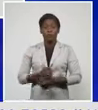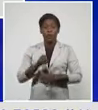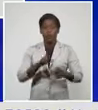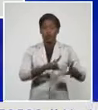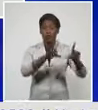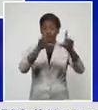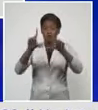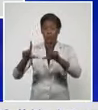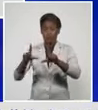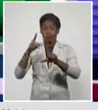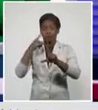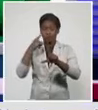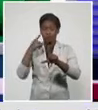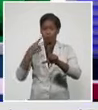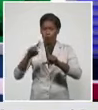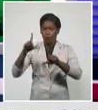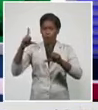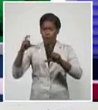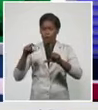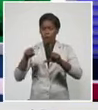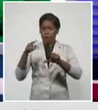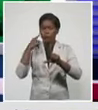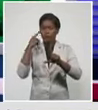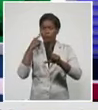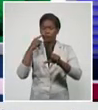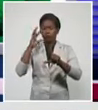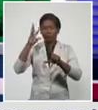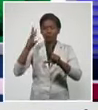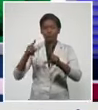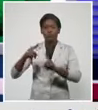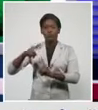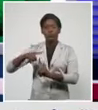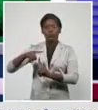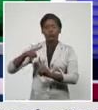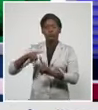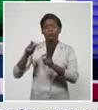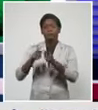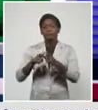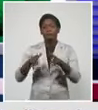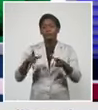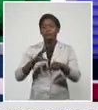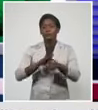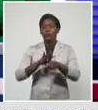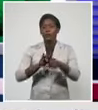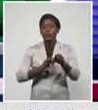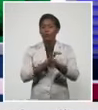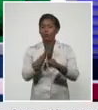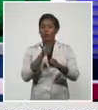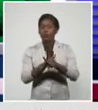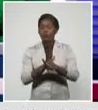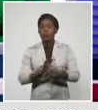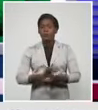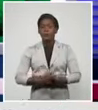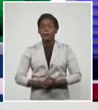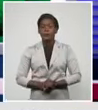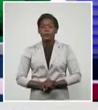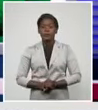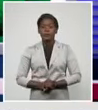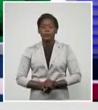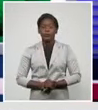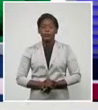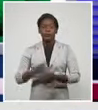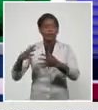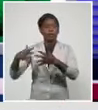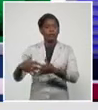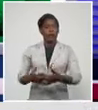presentar, en el acumulado el número mayor de casos confirmados, Estados Unidos,